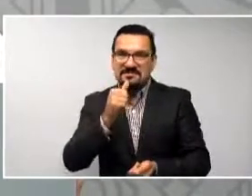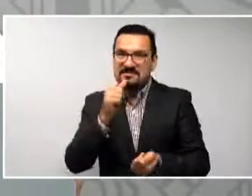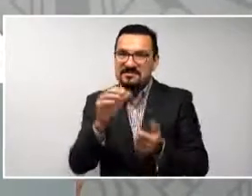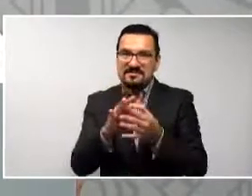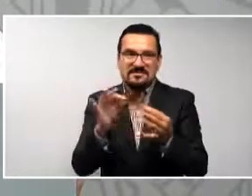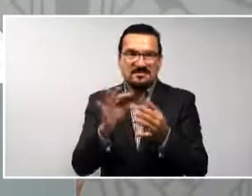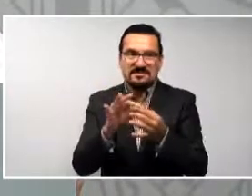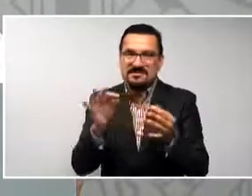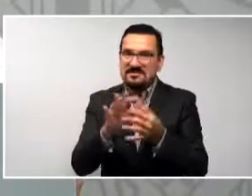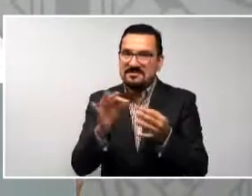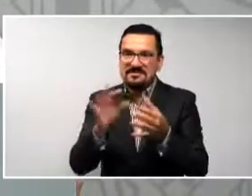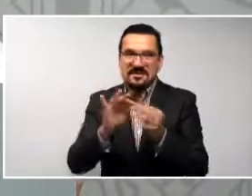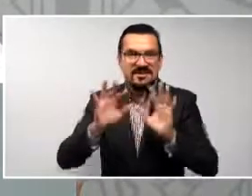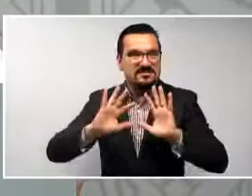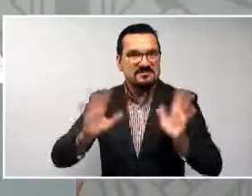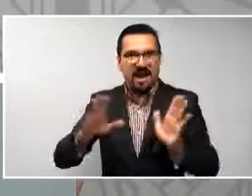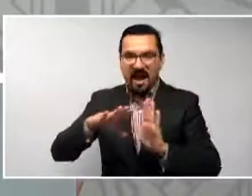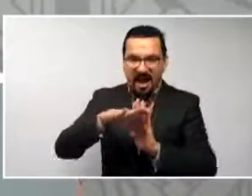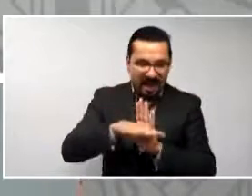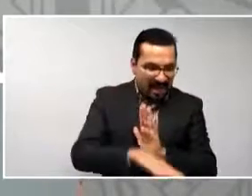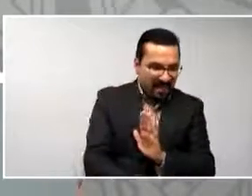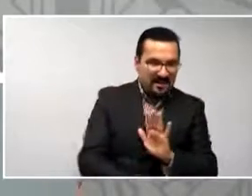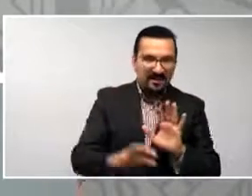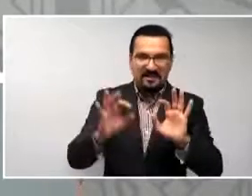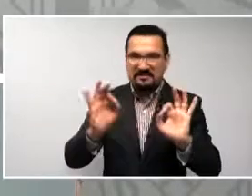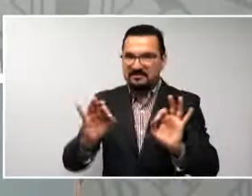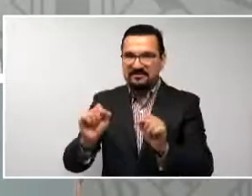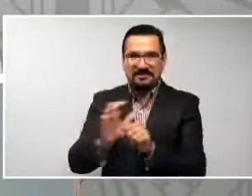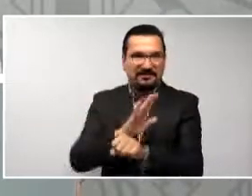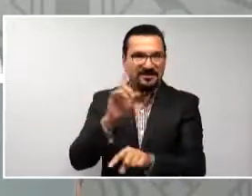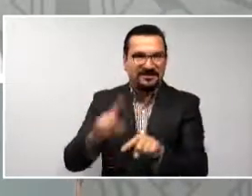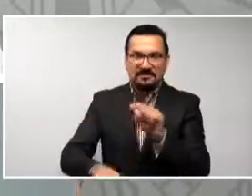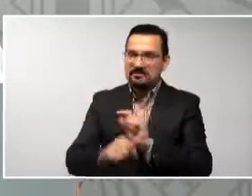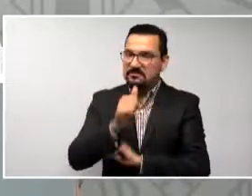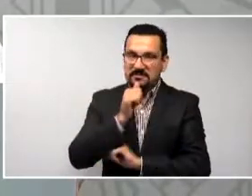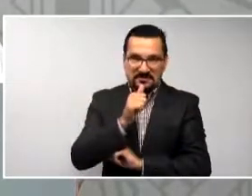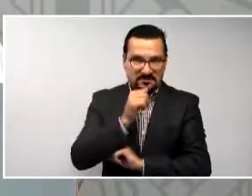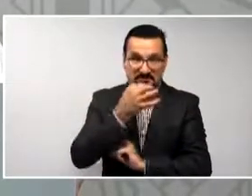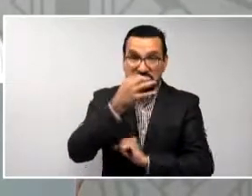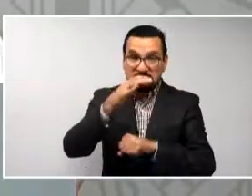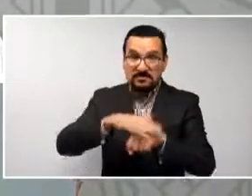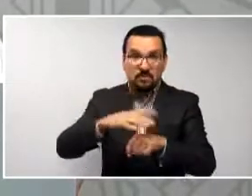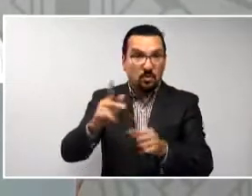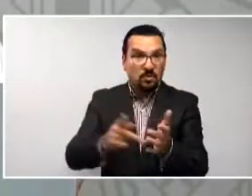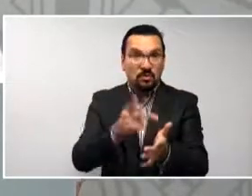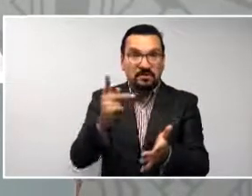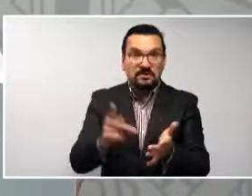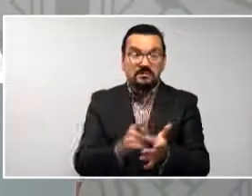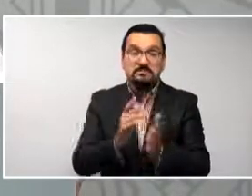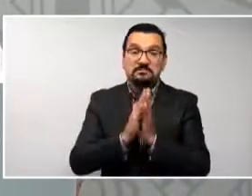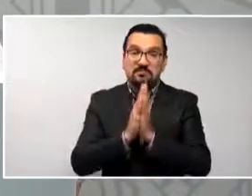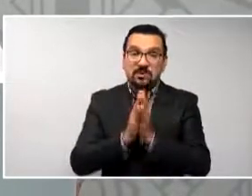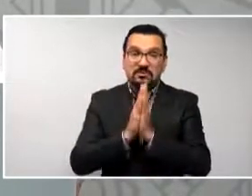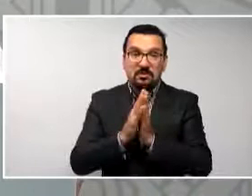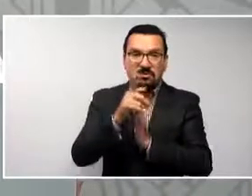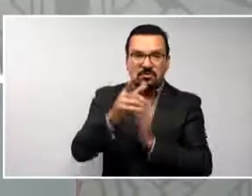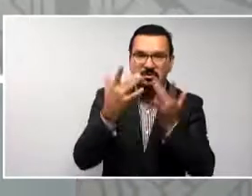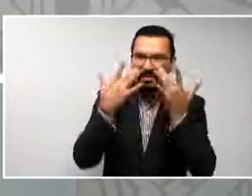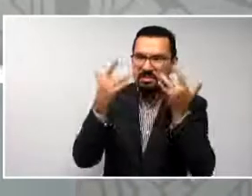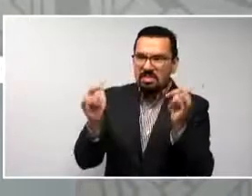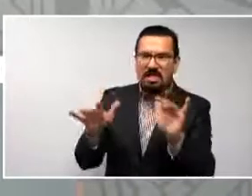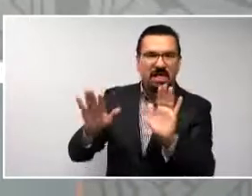de una tendencia a la baja por eso te reitero que no debemos bajar la